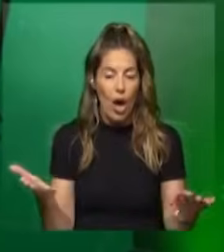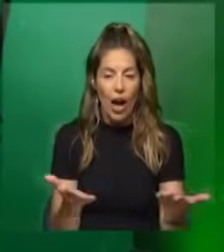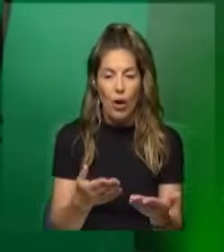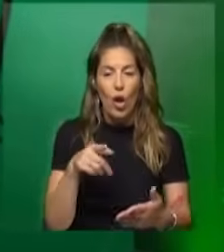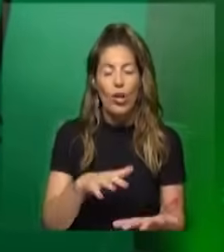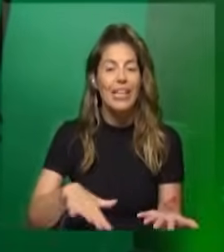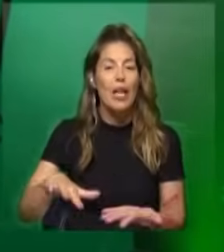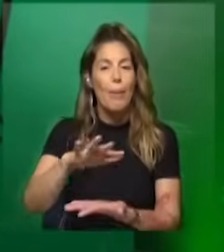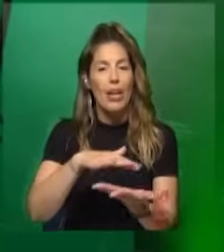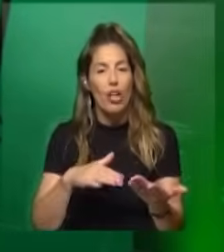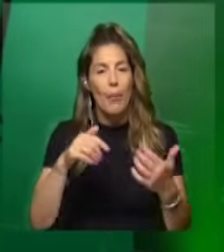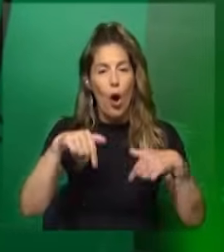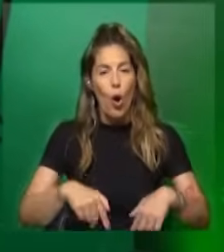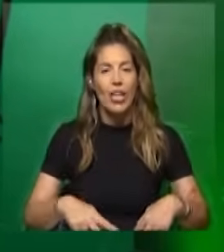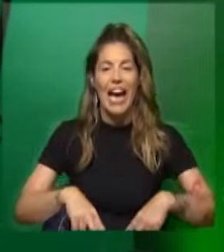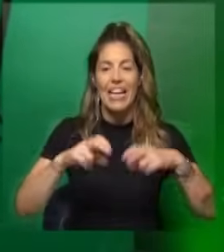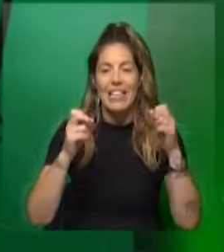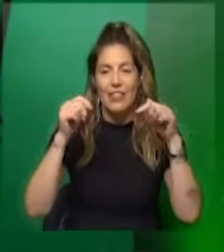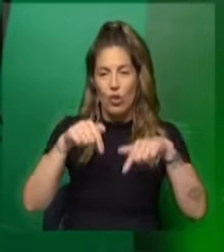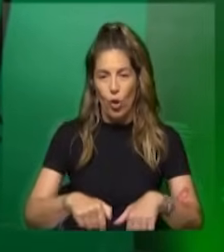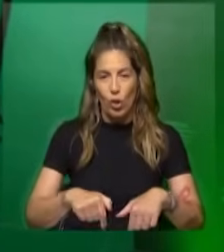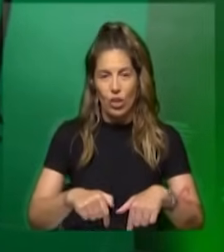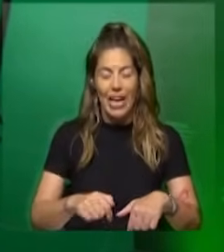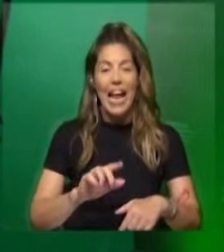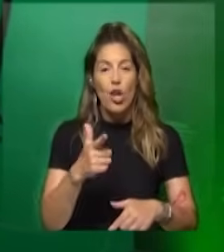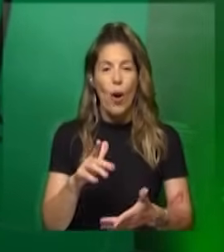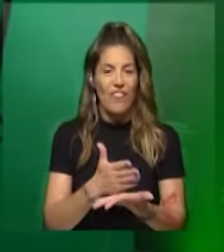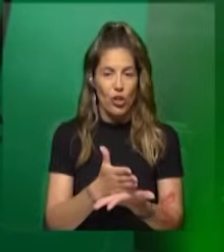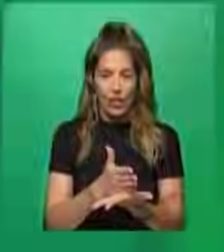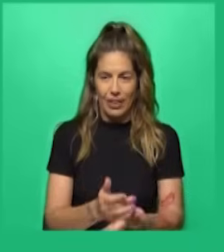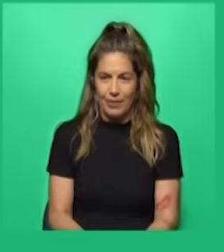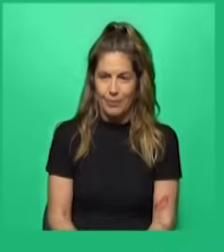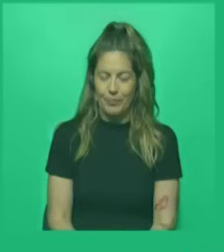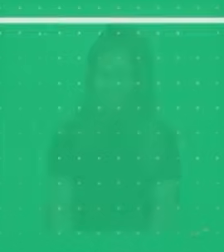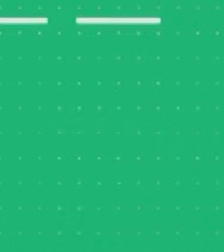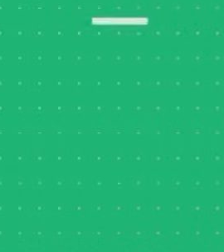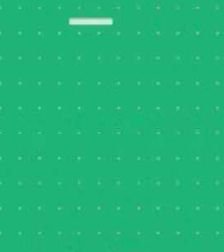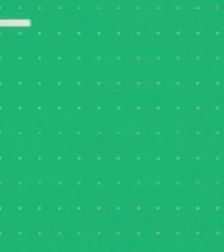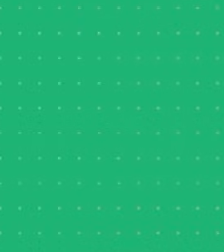este panorama? Es lo que vamos a estar abordando hoy aquí en Sin Fronteras.